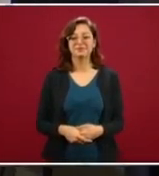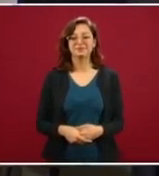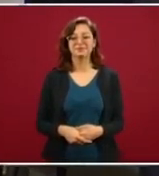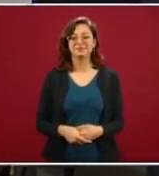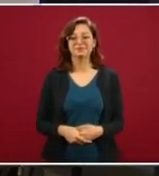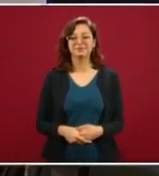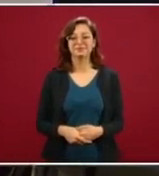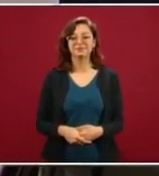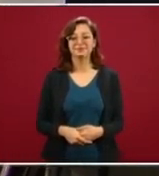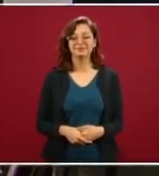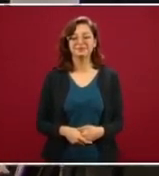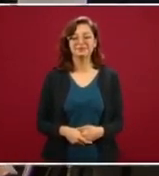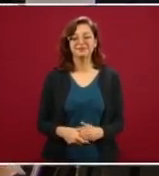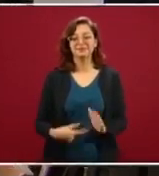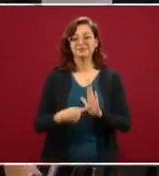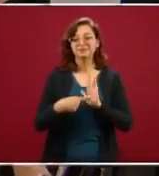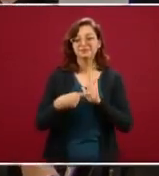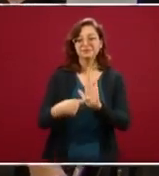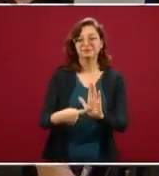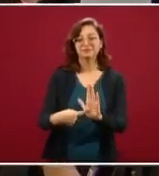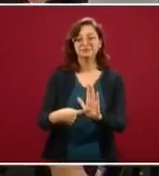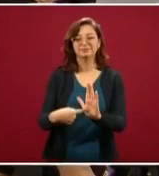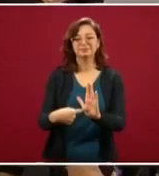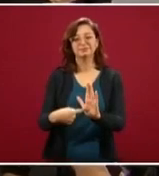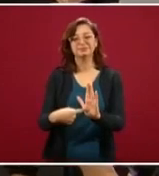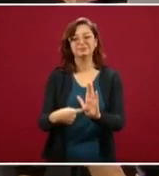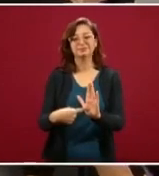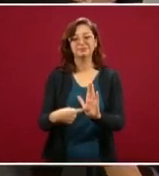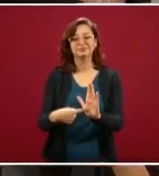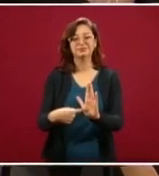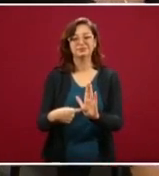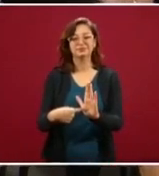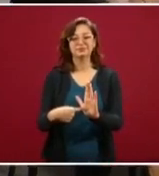se ha fijado como